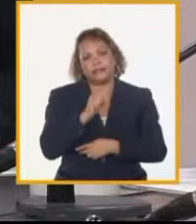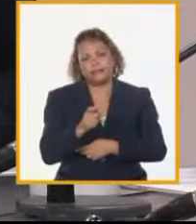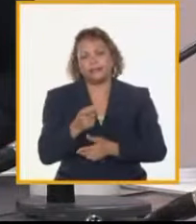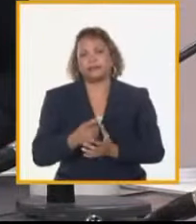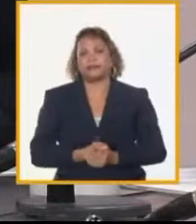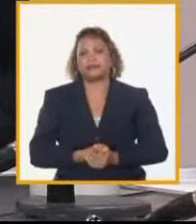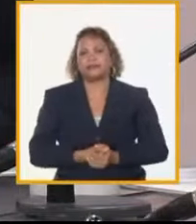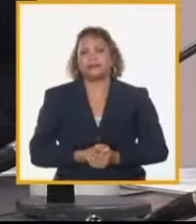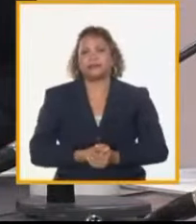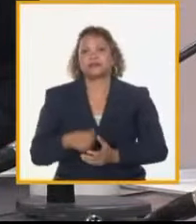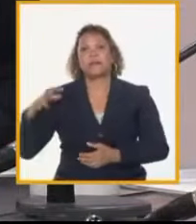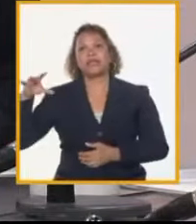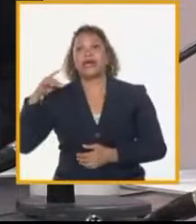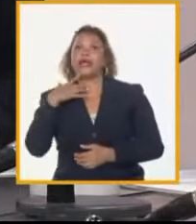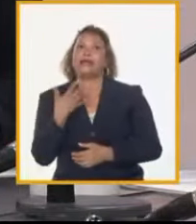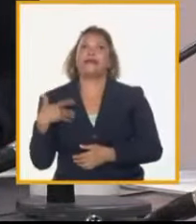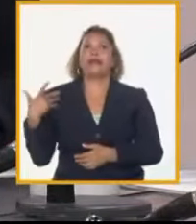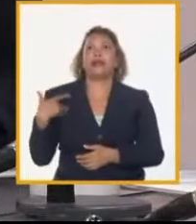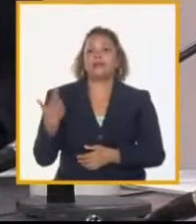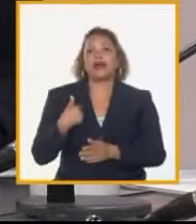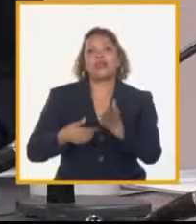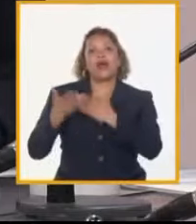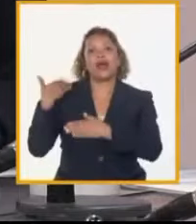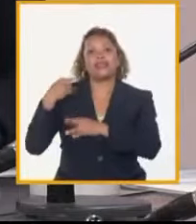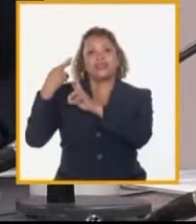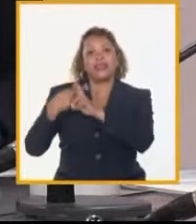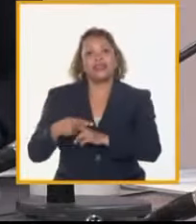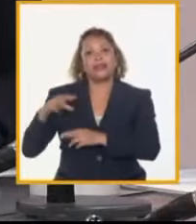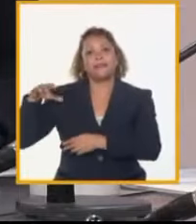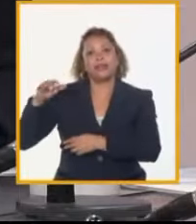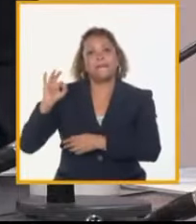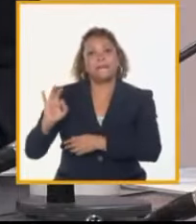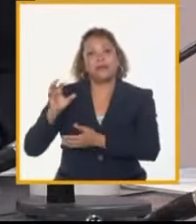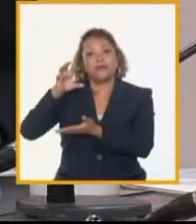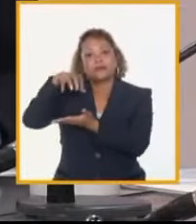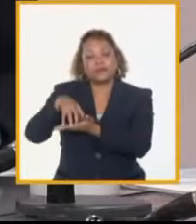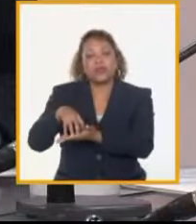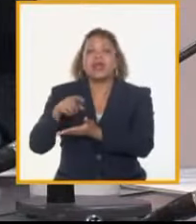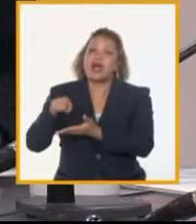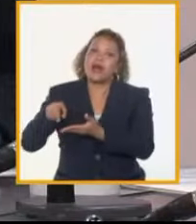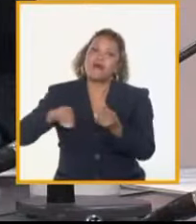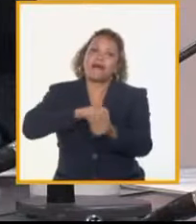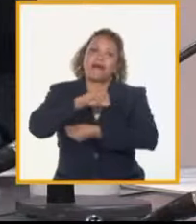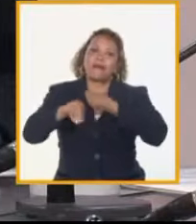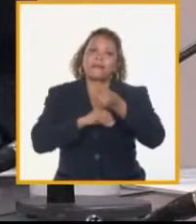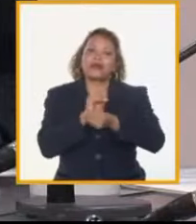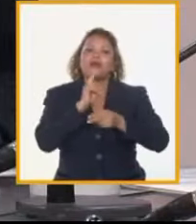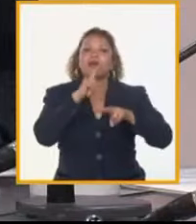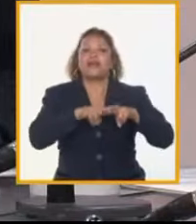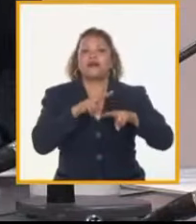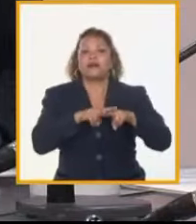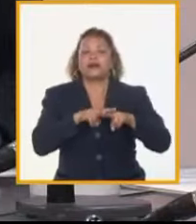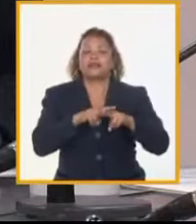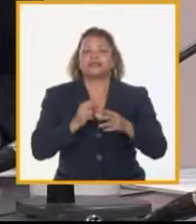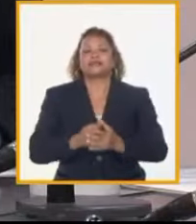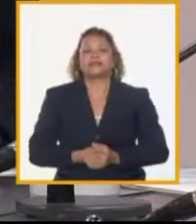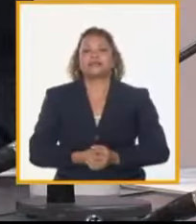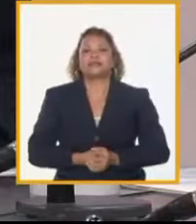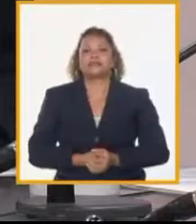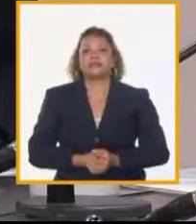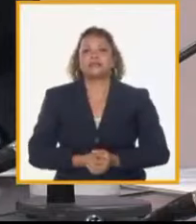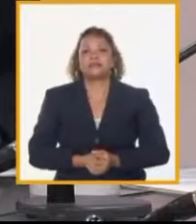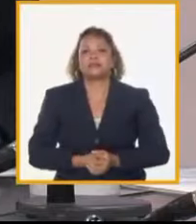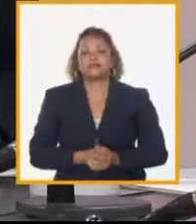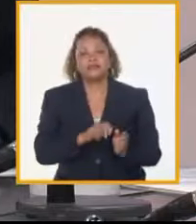Bueno, los pinareños reclamando donde estábamos antes en la lista de espera, allí en la terminal de ómnibus, pero eso vamos a saber algo más. También